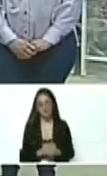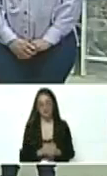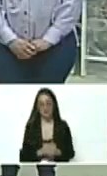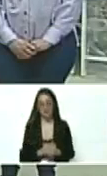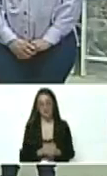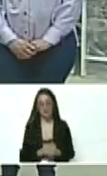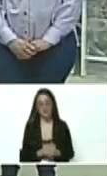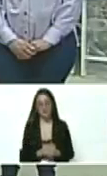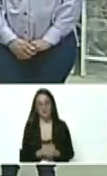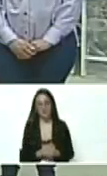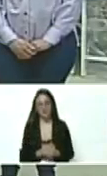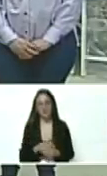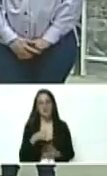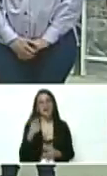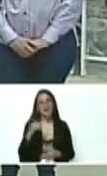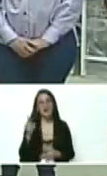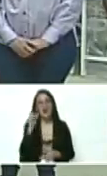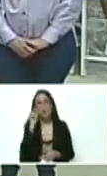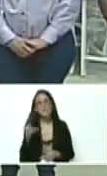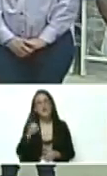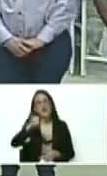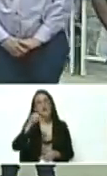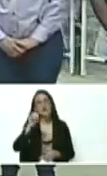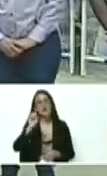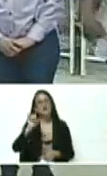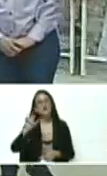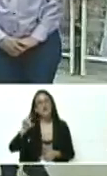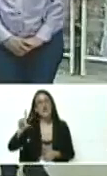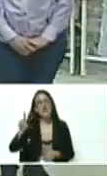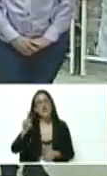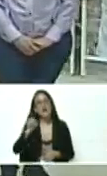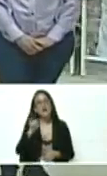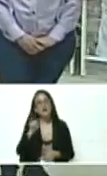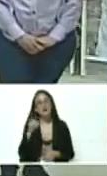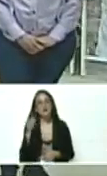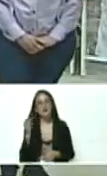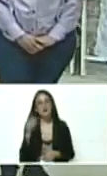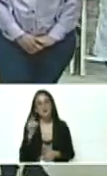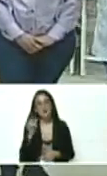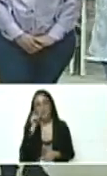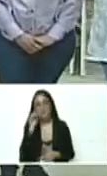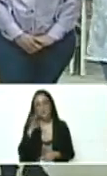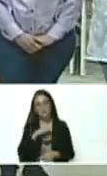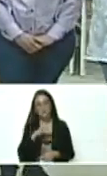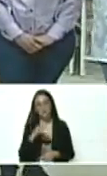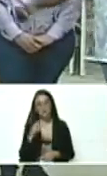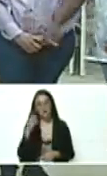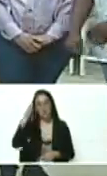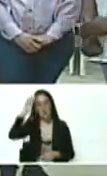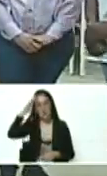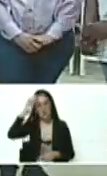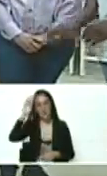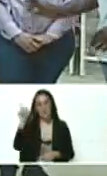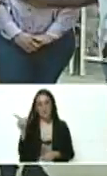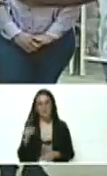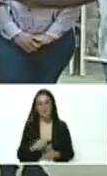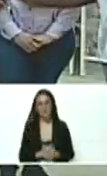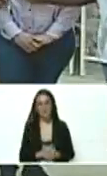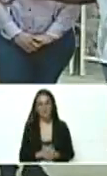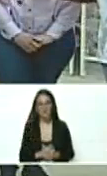está Josiel, de Santiago de Cuba. Josiel, ¿cómo está todo, Josiel? Al lado